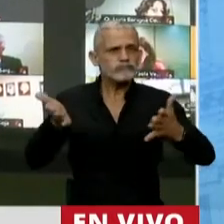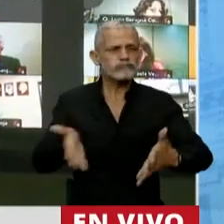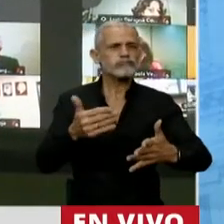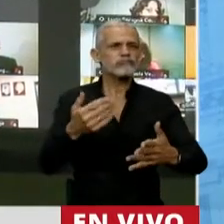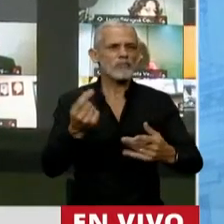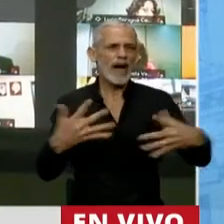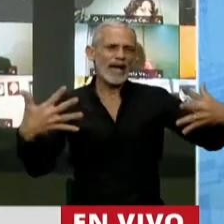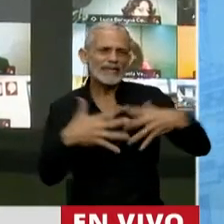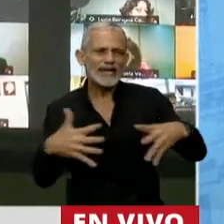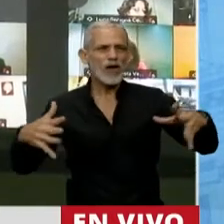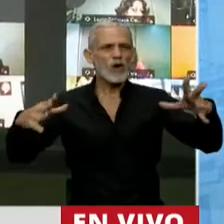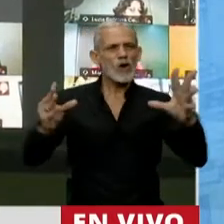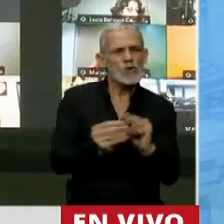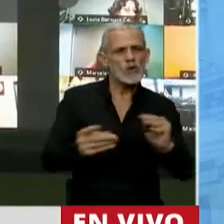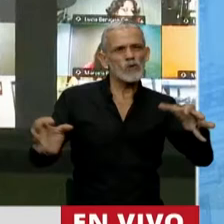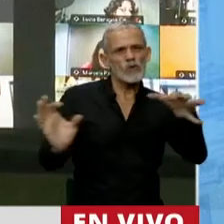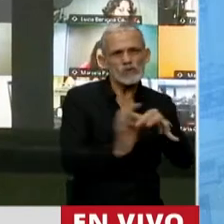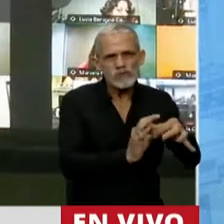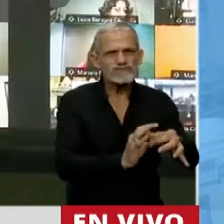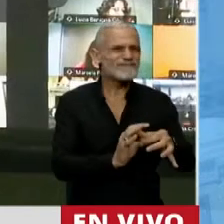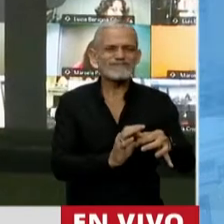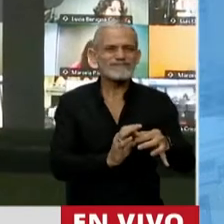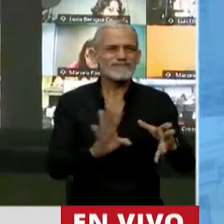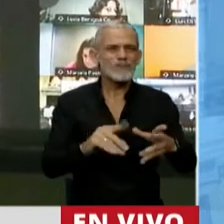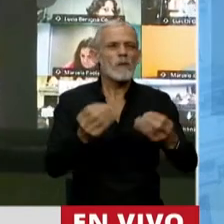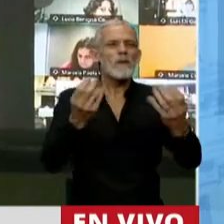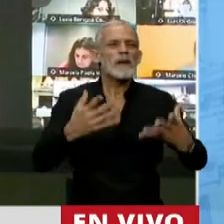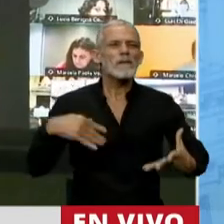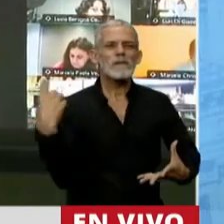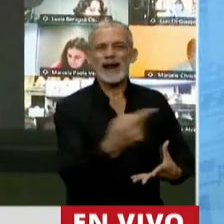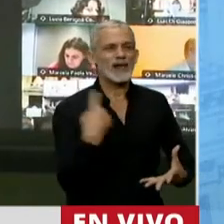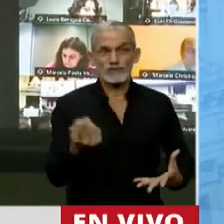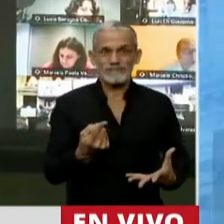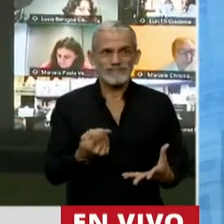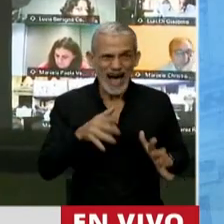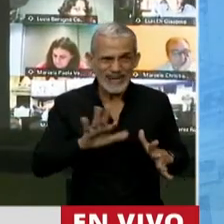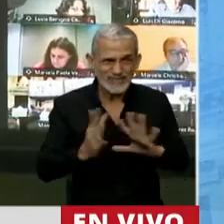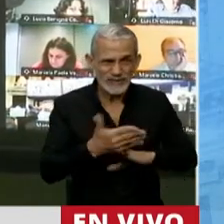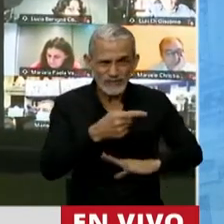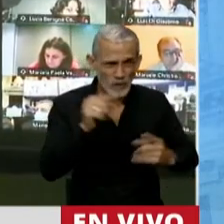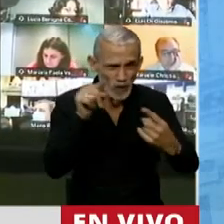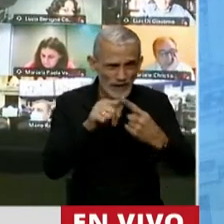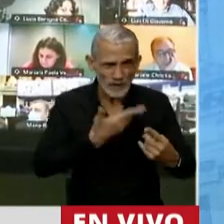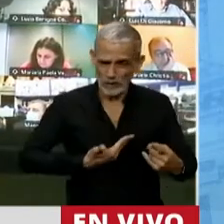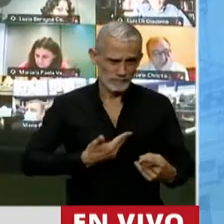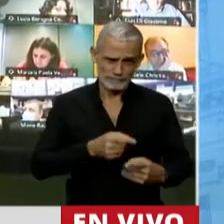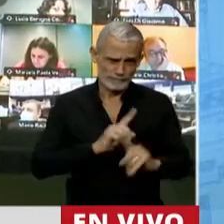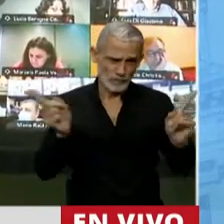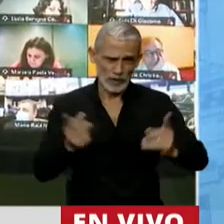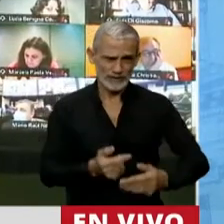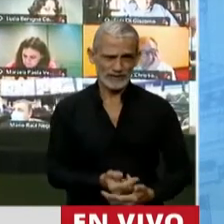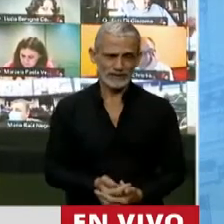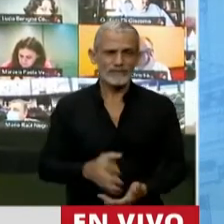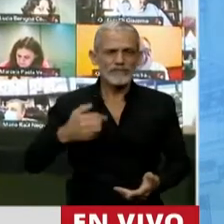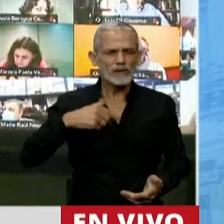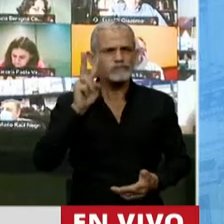del Estado integrador y el Estado de bienestar. Me parece que no tiene ese foco. Señor presidente,